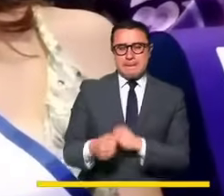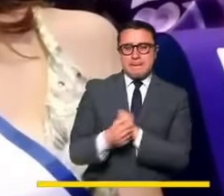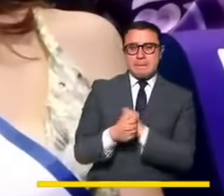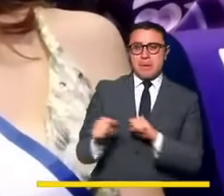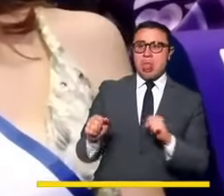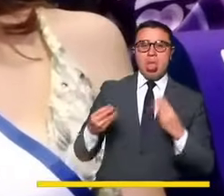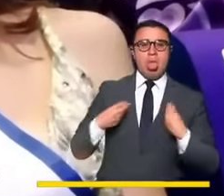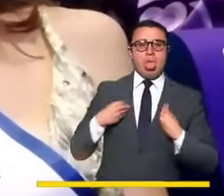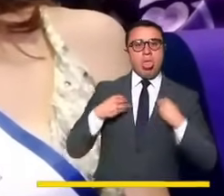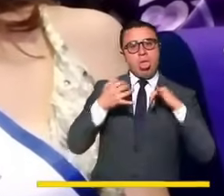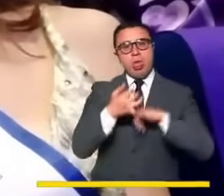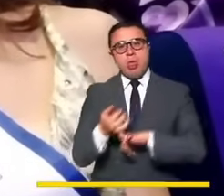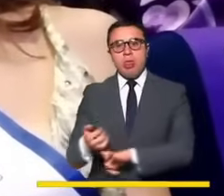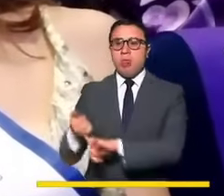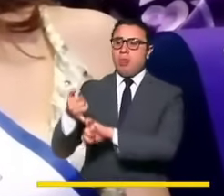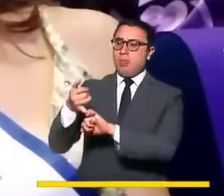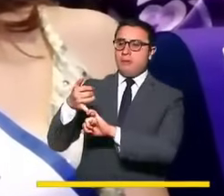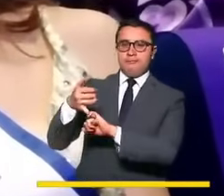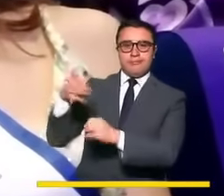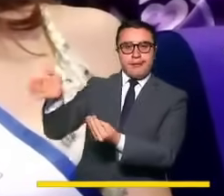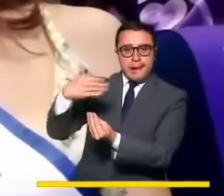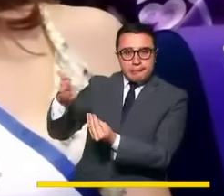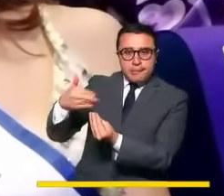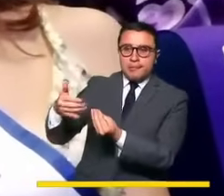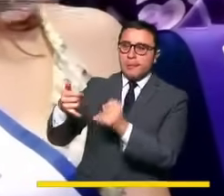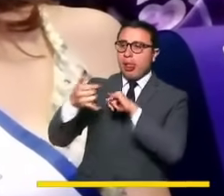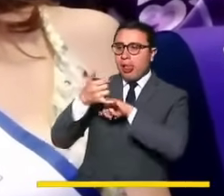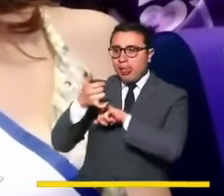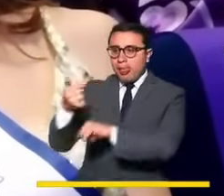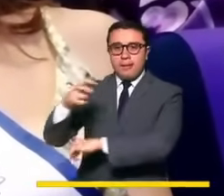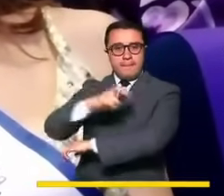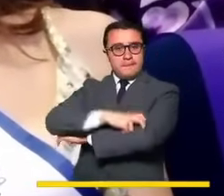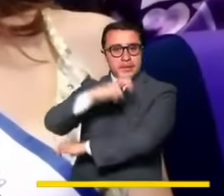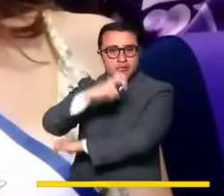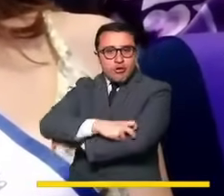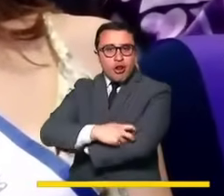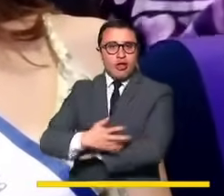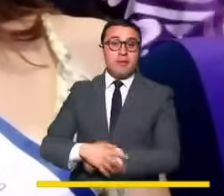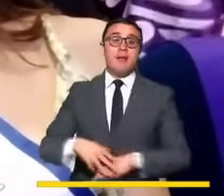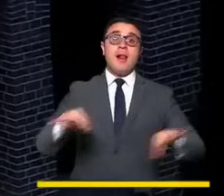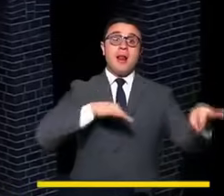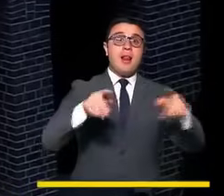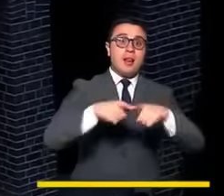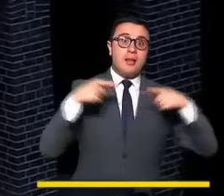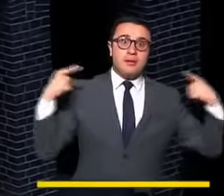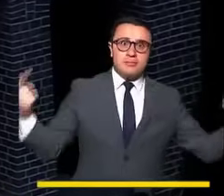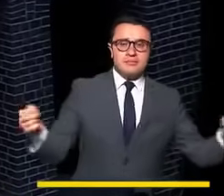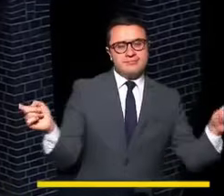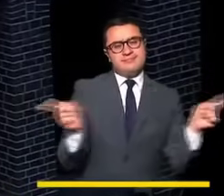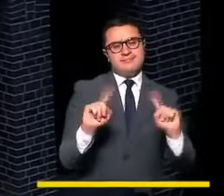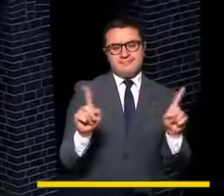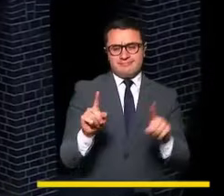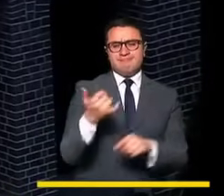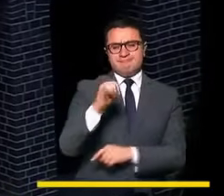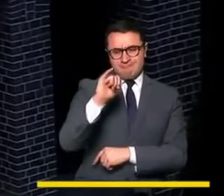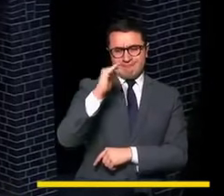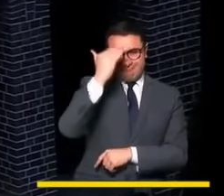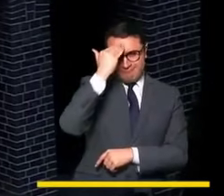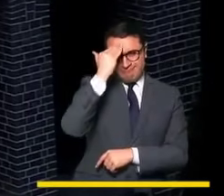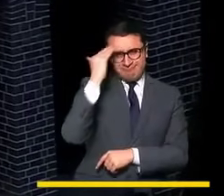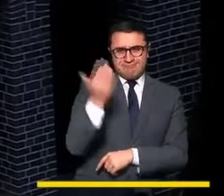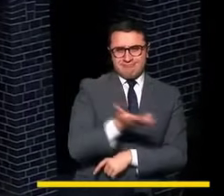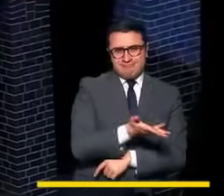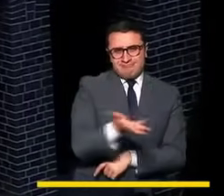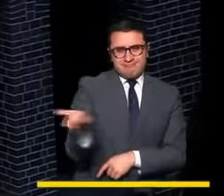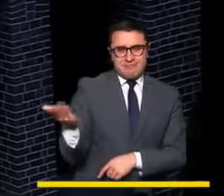vivir del petróleo y del carbón. Ya hoy no es necesario explicar mucho por qué no se puede.